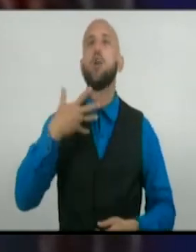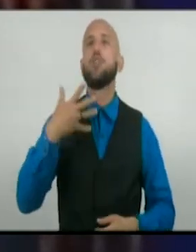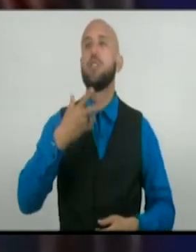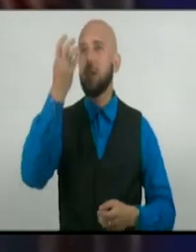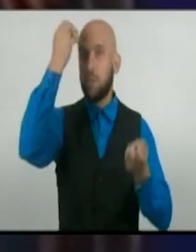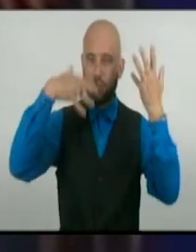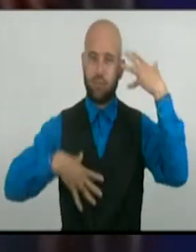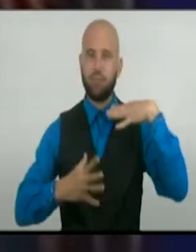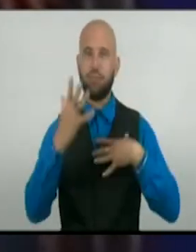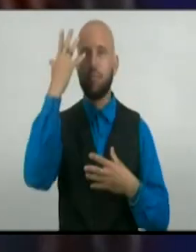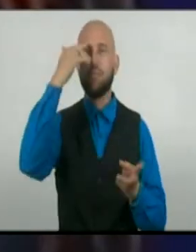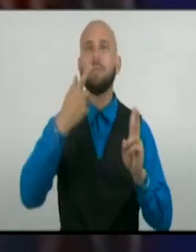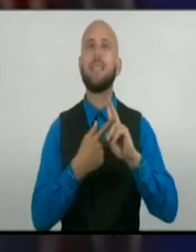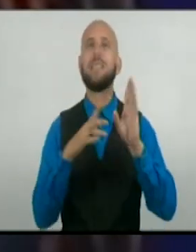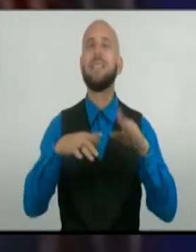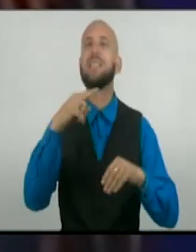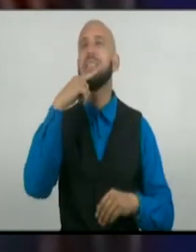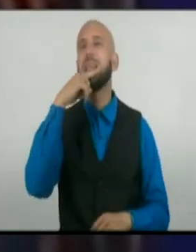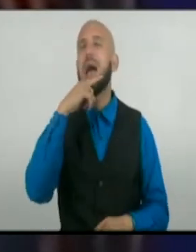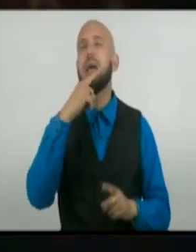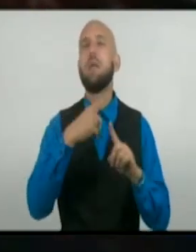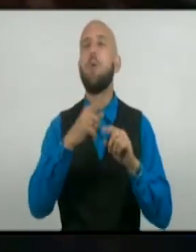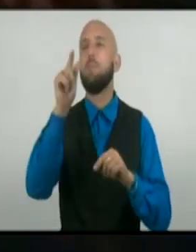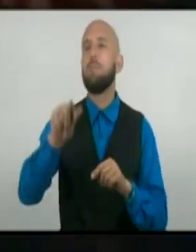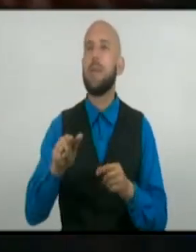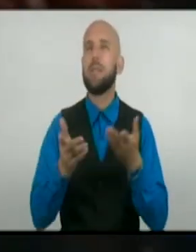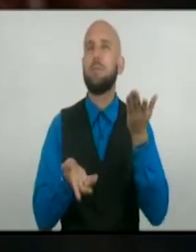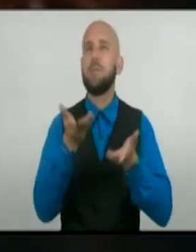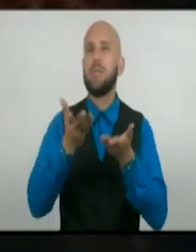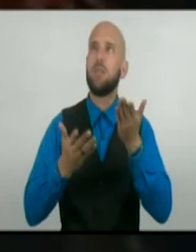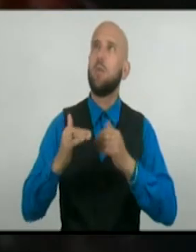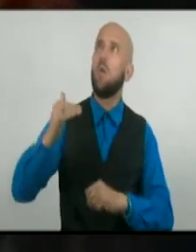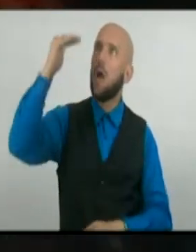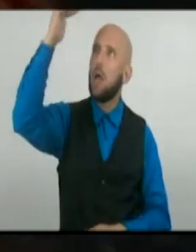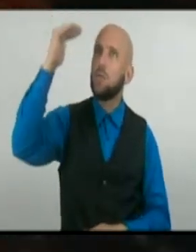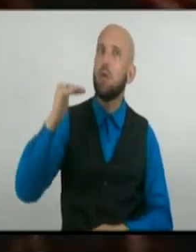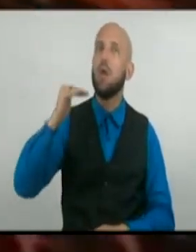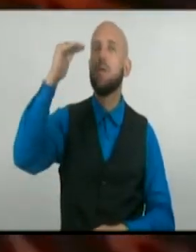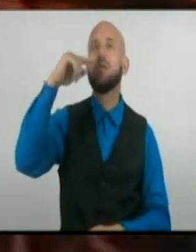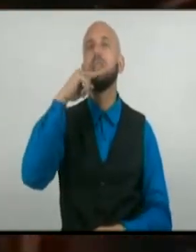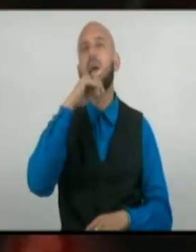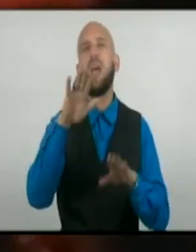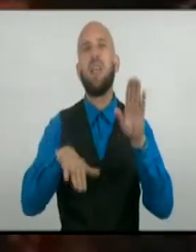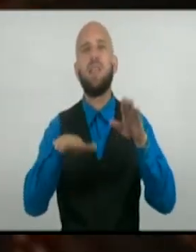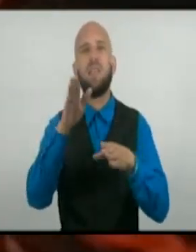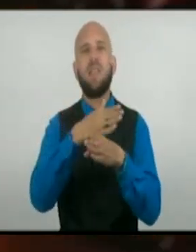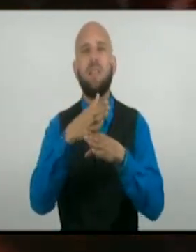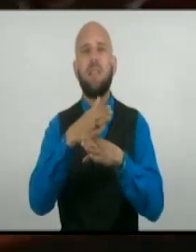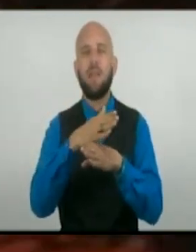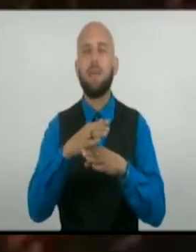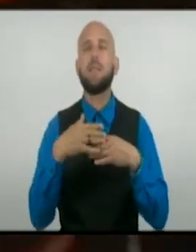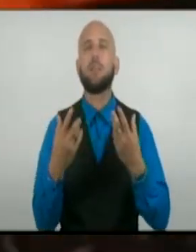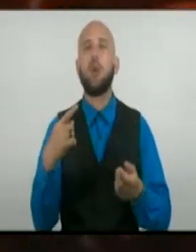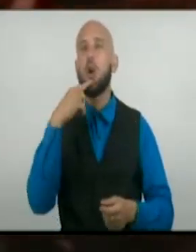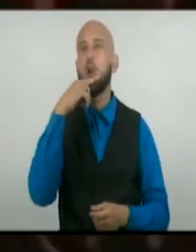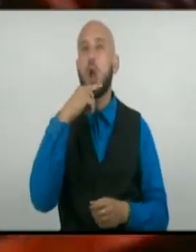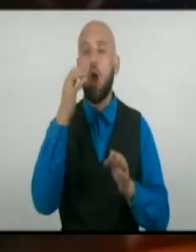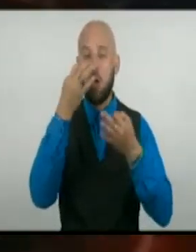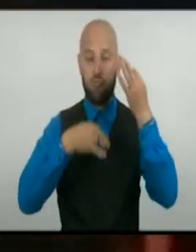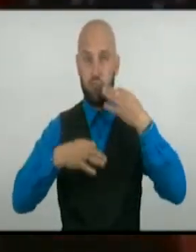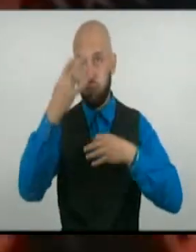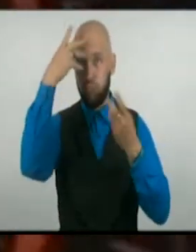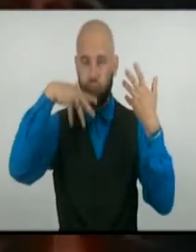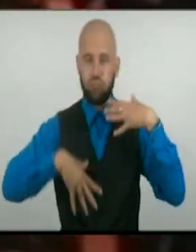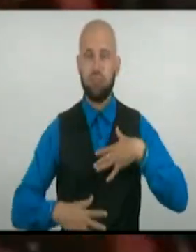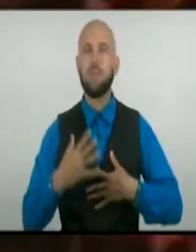peso el sexo y la altura cada uno de sus componentes tiene una función específica así los glóbulos rojos transportan